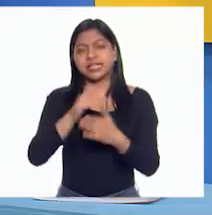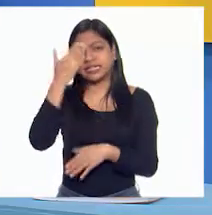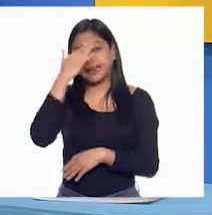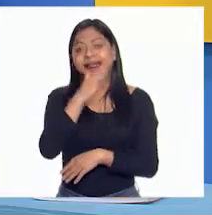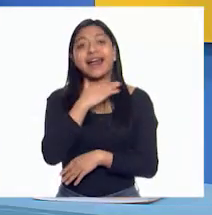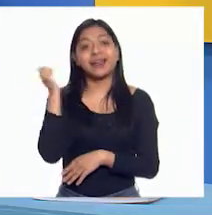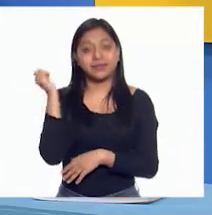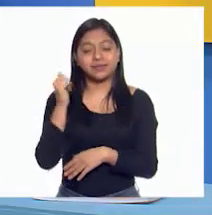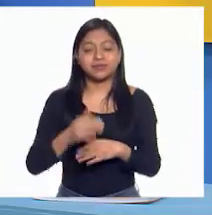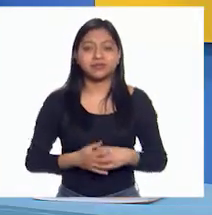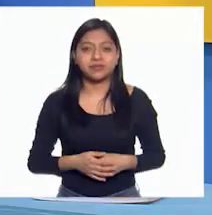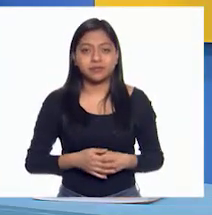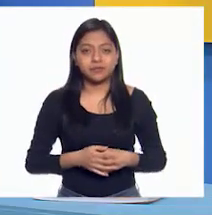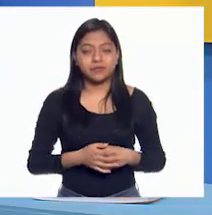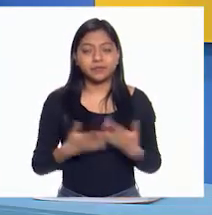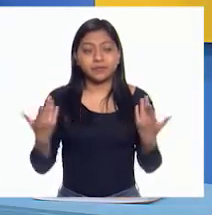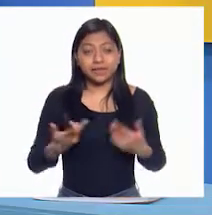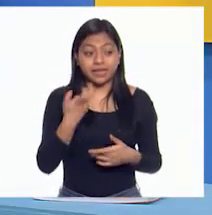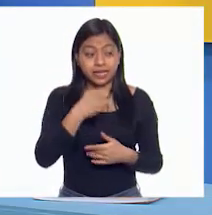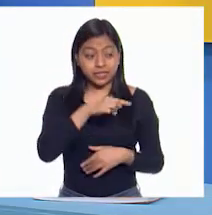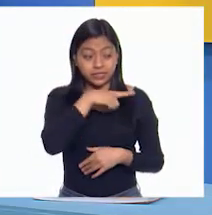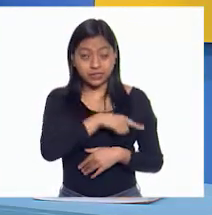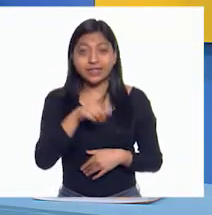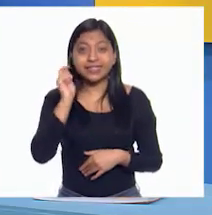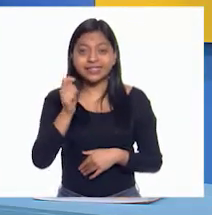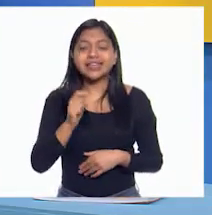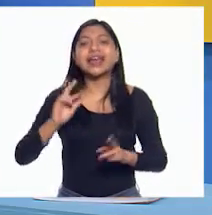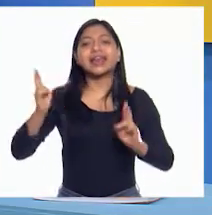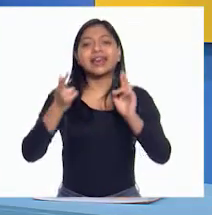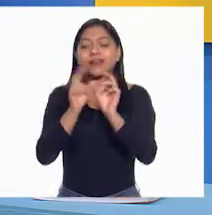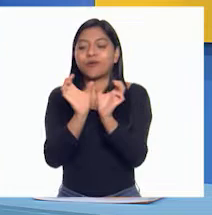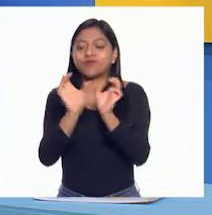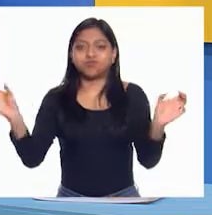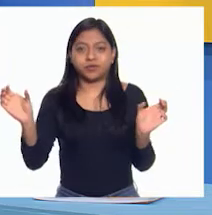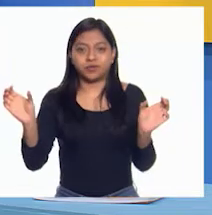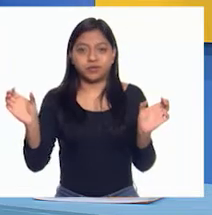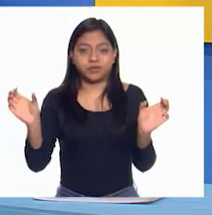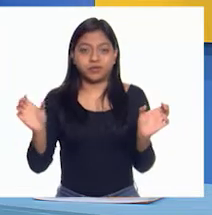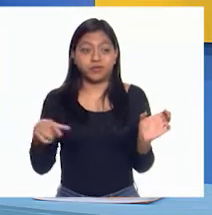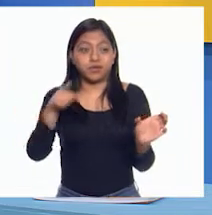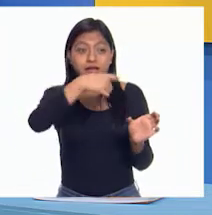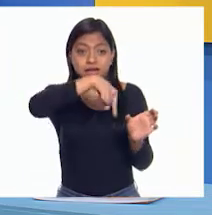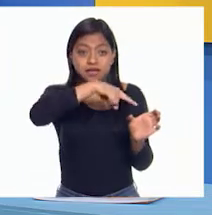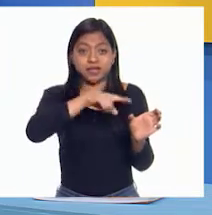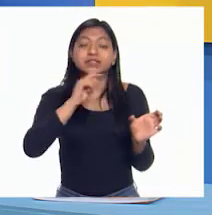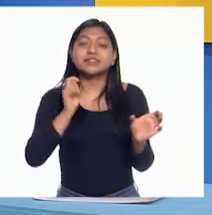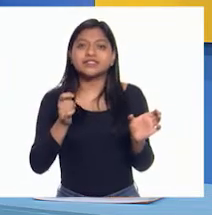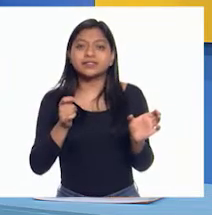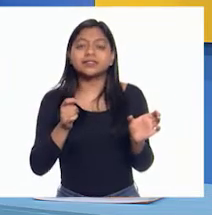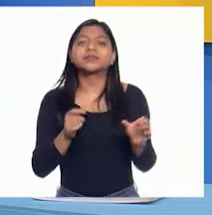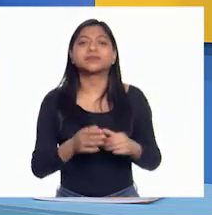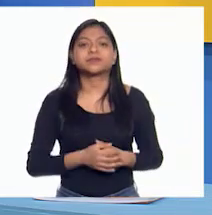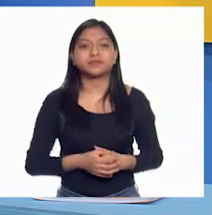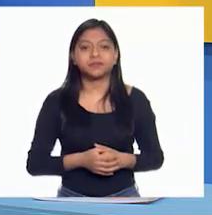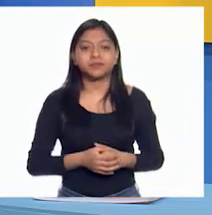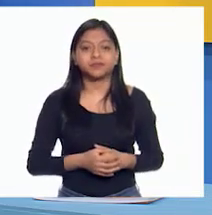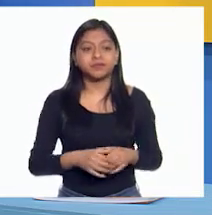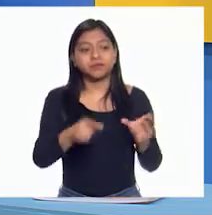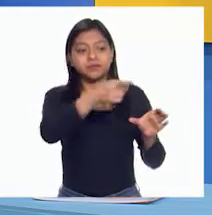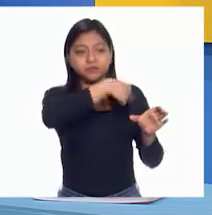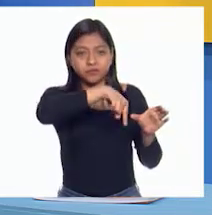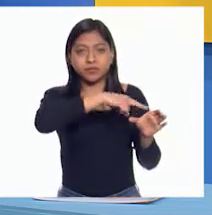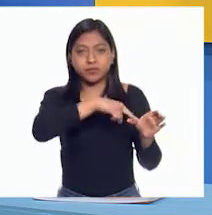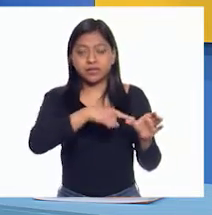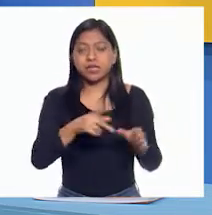Con estos actos, Martín Lutero acabó por dividir la Iglesia Católica en dos grandes bandos. Por un lado, se formó el bando de quienes respetaron